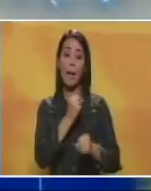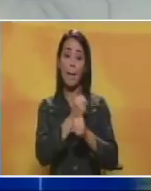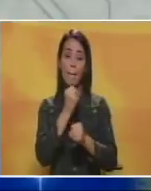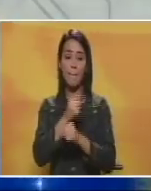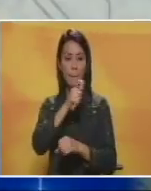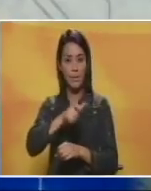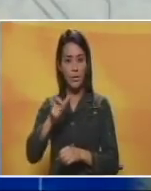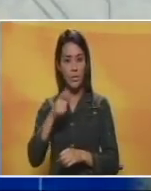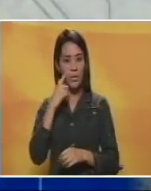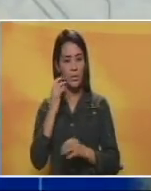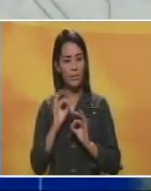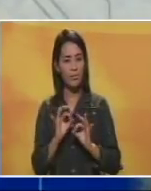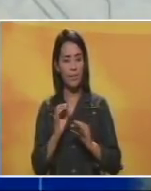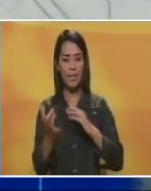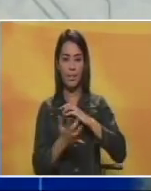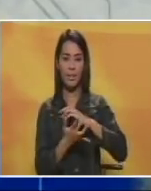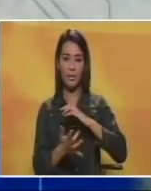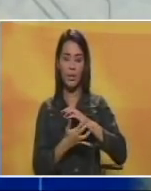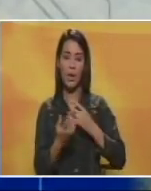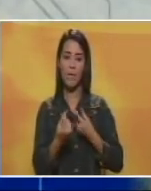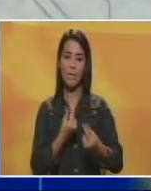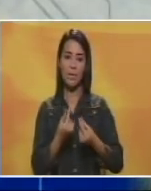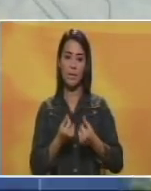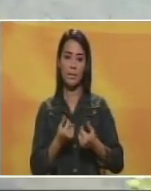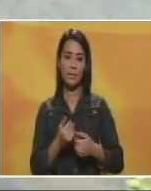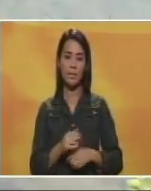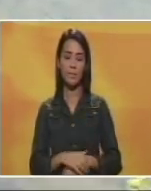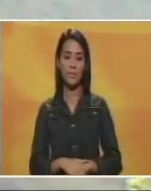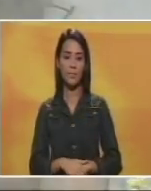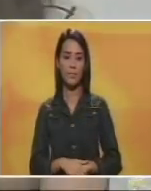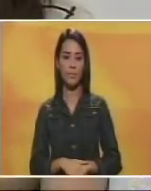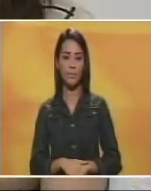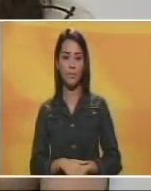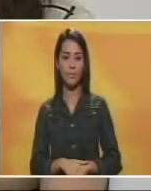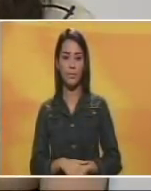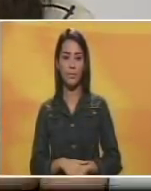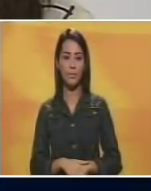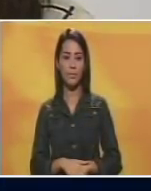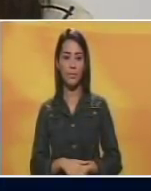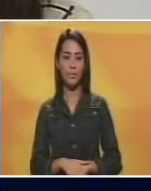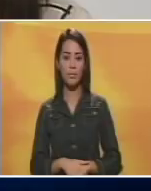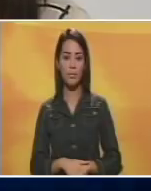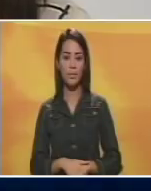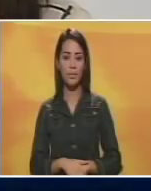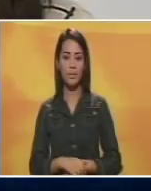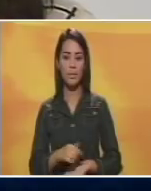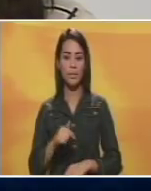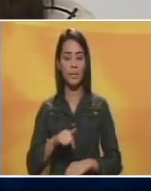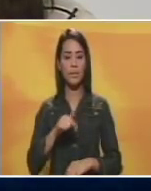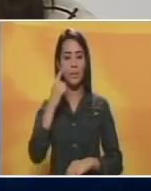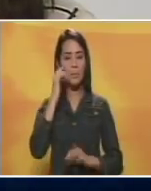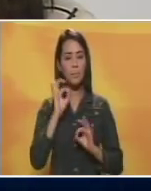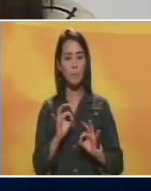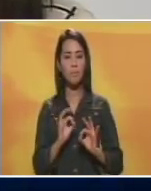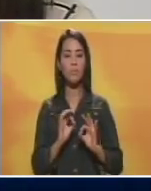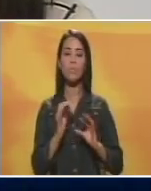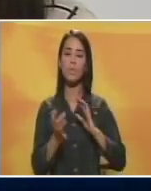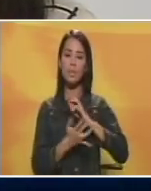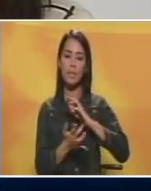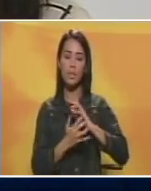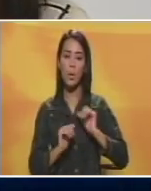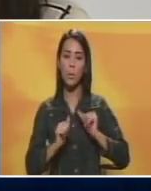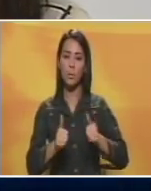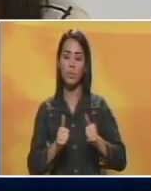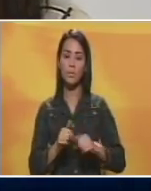están revolucionando la tecnología financiera o industria fintech. Hoy en día el mundo tiene un nivel de avance tecnológico